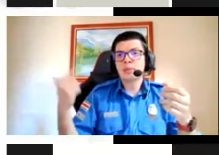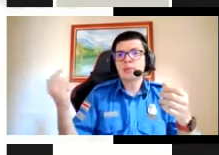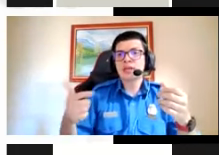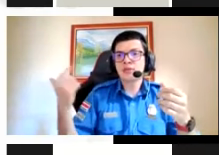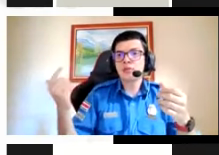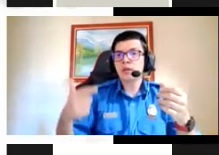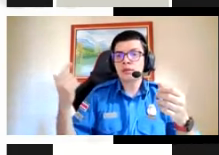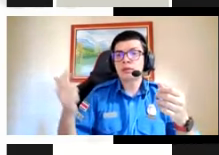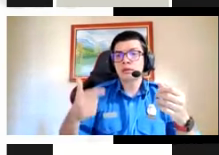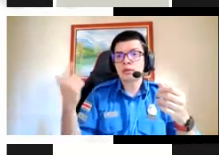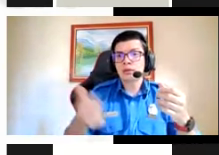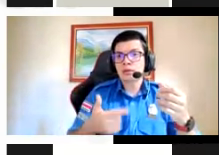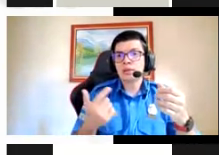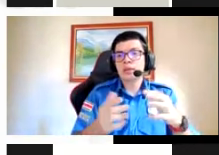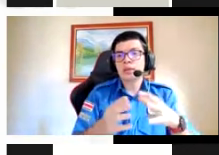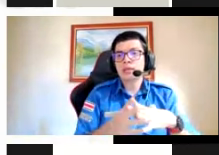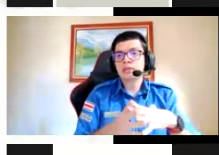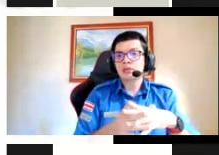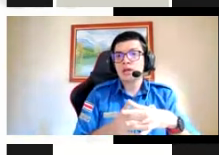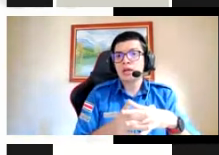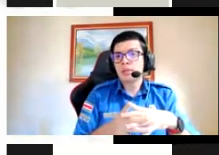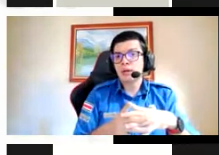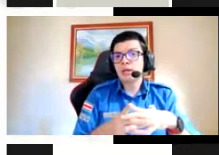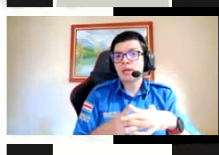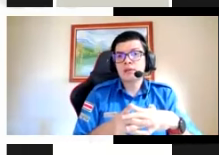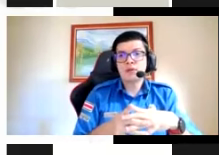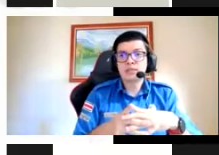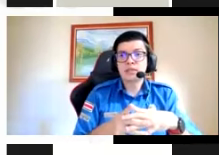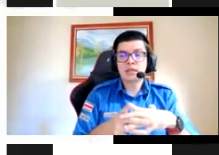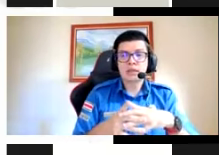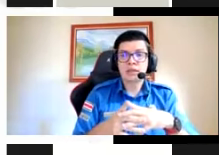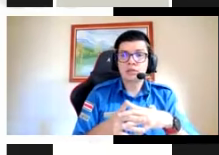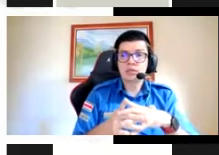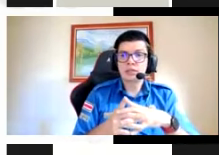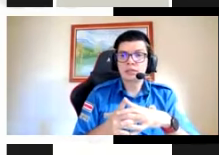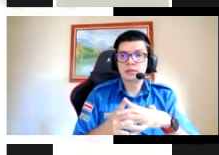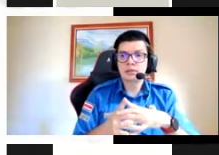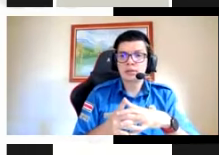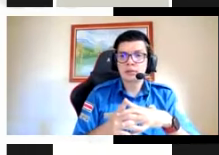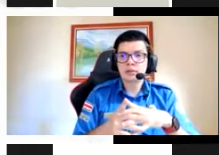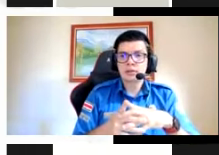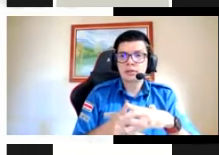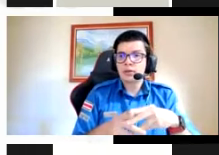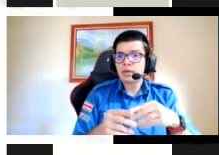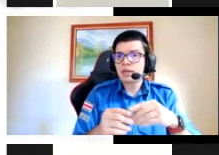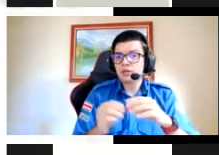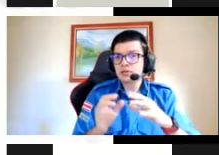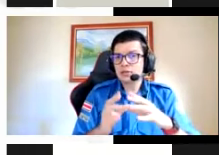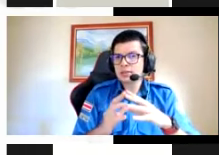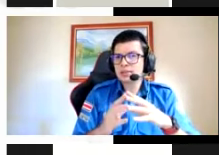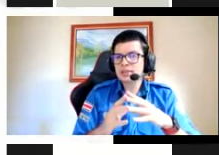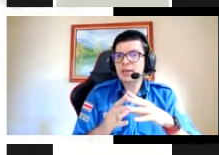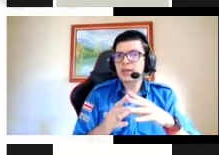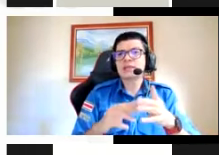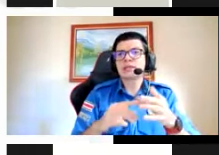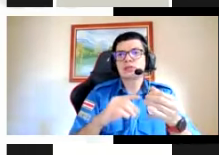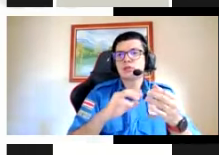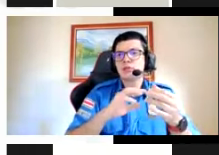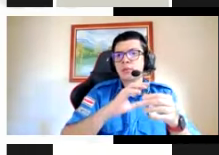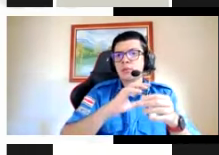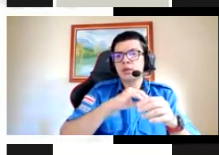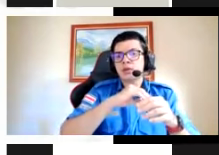gas va a empezar a fluir de manera descontrolada por ahí, en fase gaseosa. ¿Ok? Entonces, todas estas mangueritas